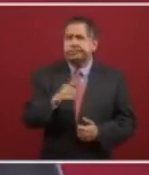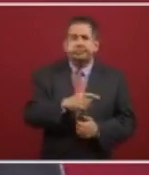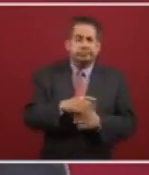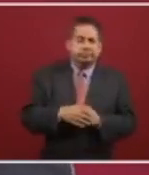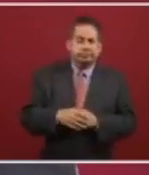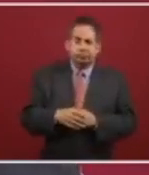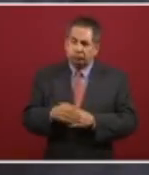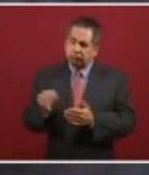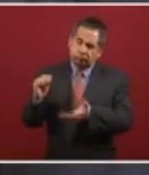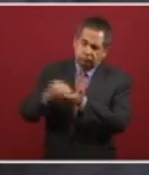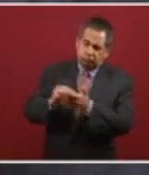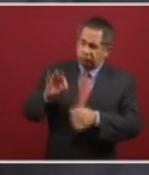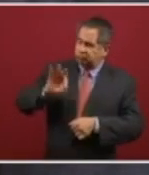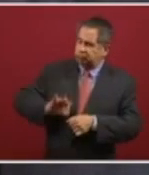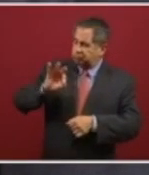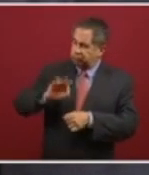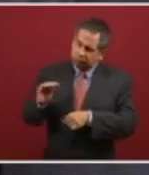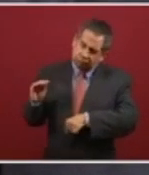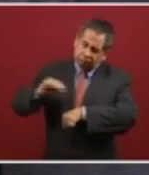tarifas,